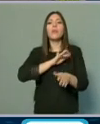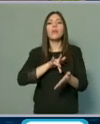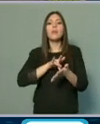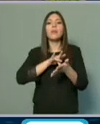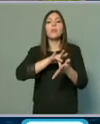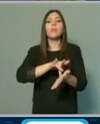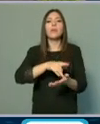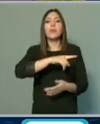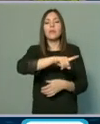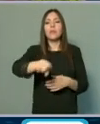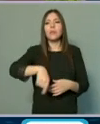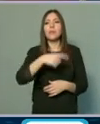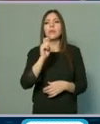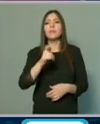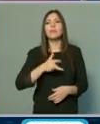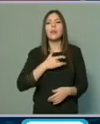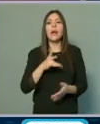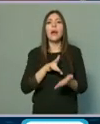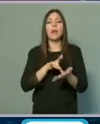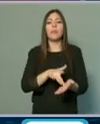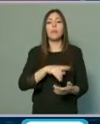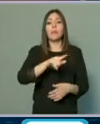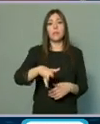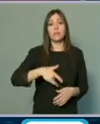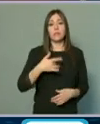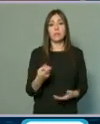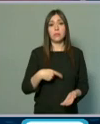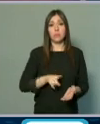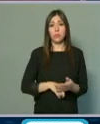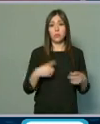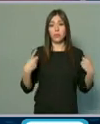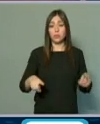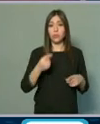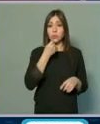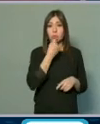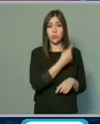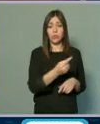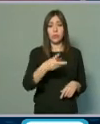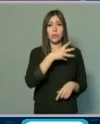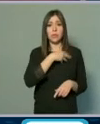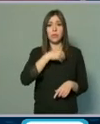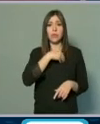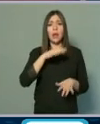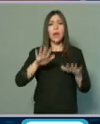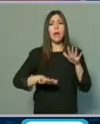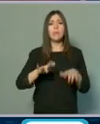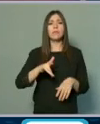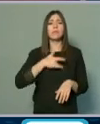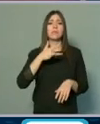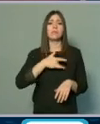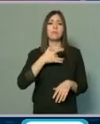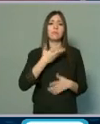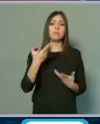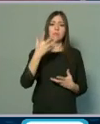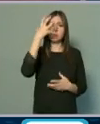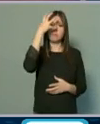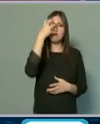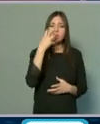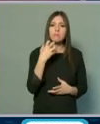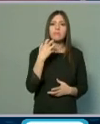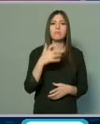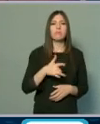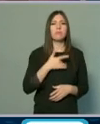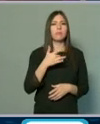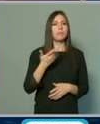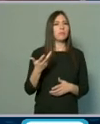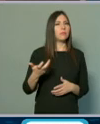Fíjate, eso genera mucho dolor en las personas porque no Es están un ya duelo. los hijos. Entonces, el hijo puede estar con resentimiento y este caso